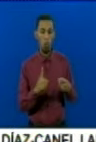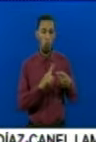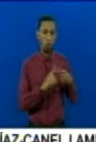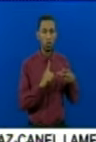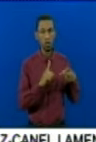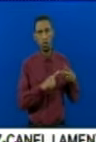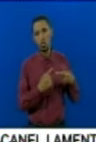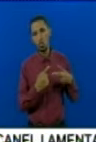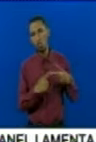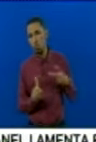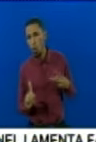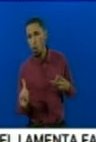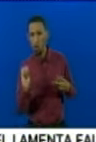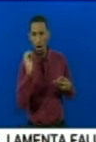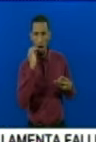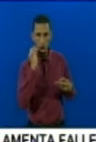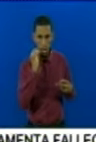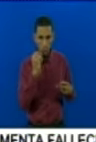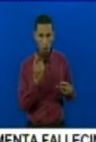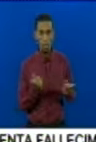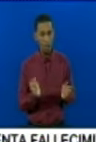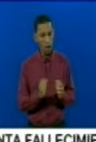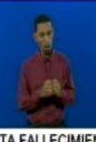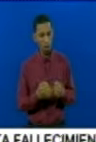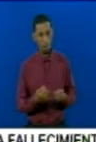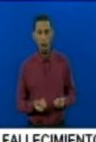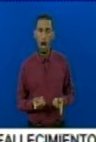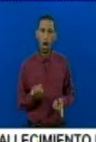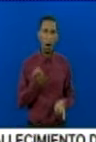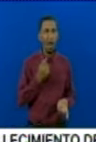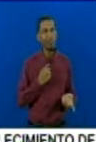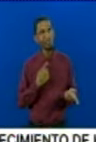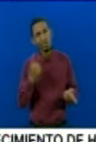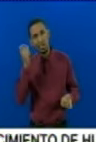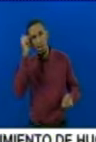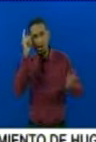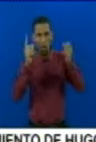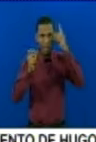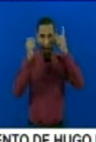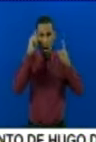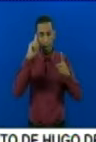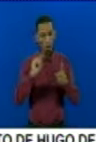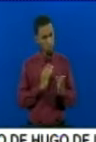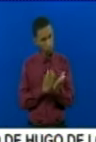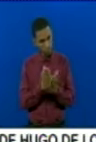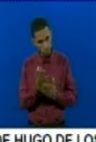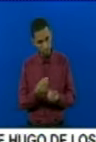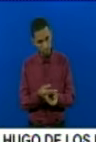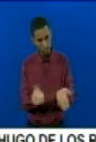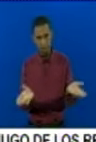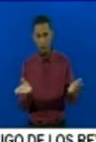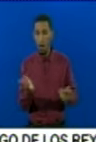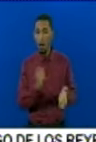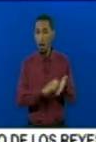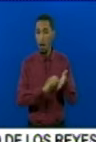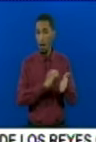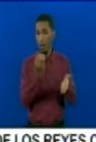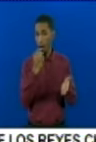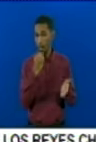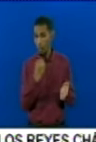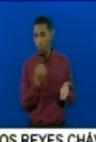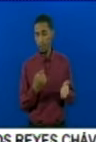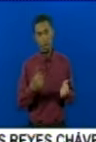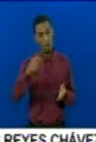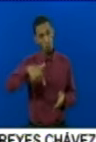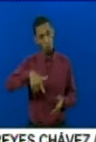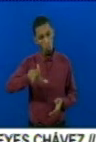también del trigo para el pan. Se buscan variables financieras para seguir asegurando la canasta luego del mes de julio. Teniendo